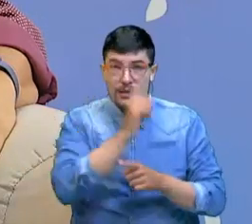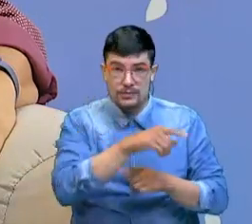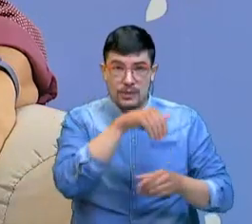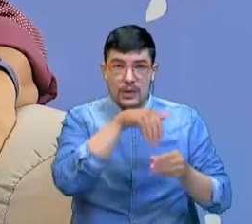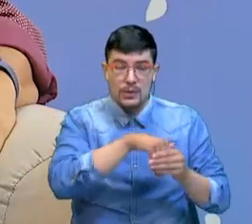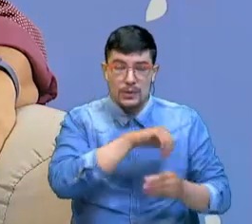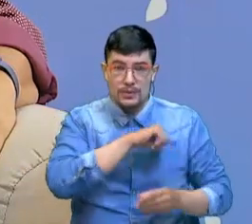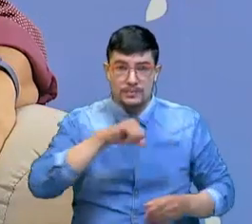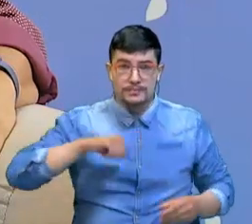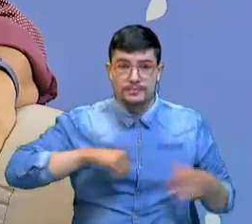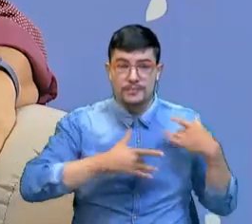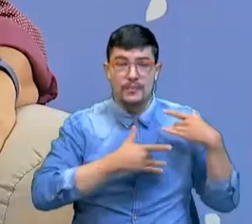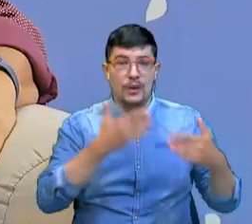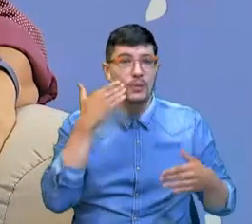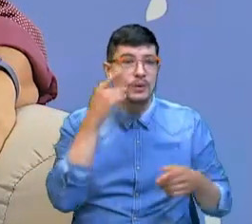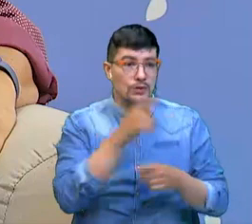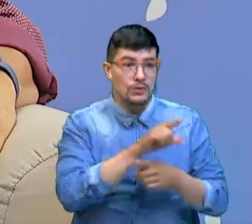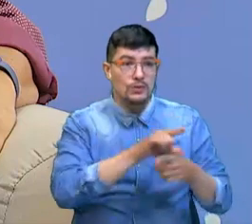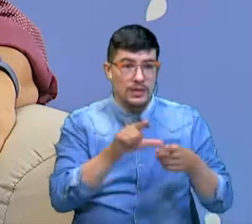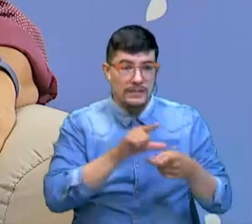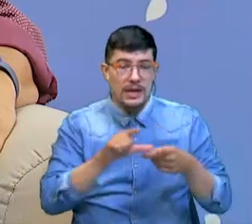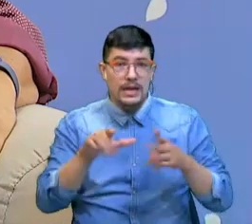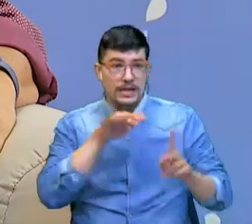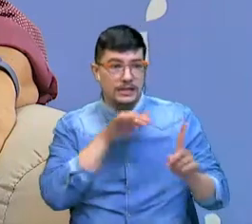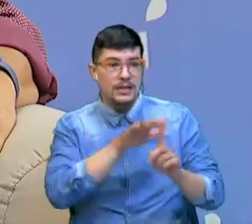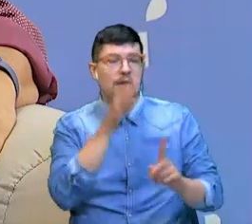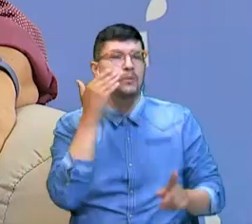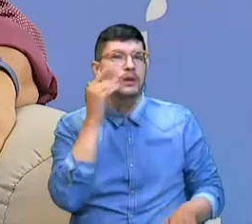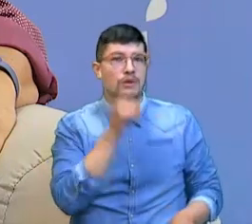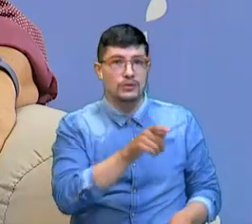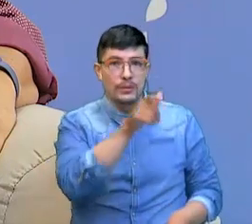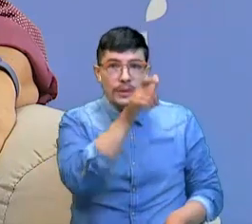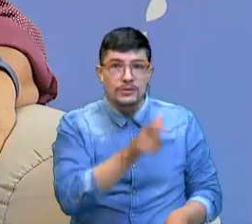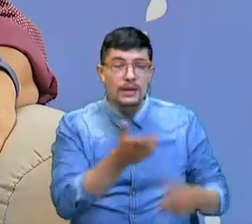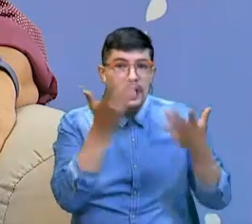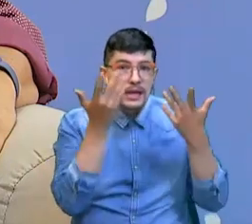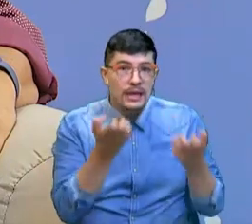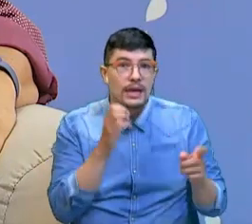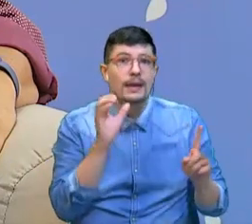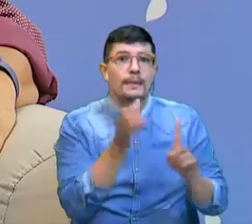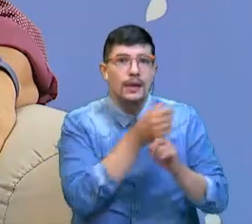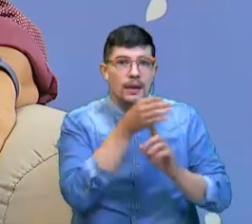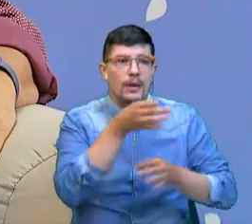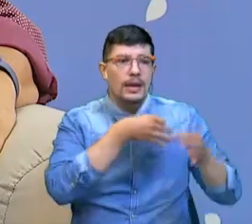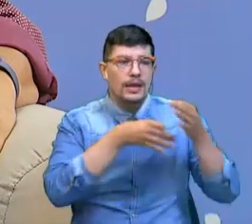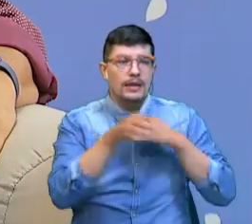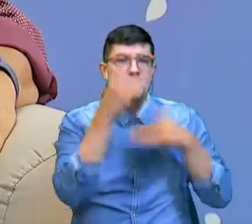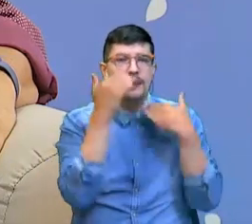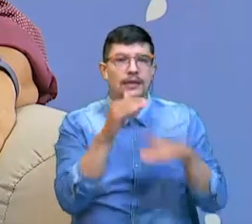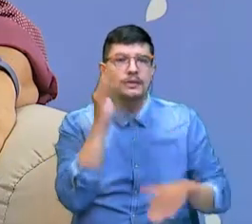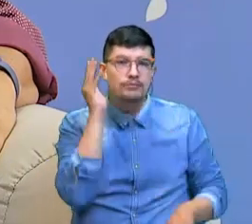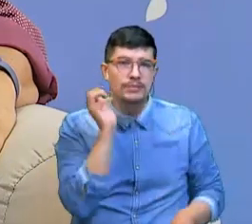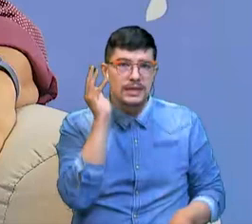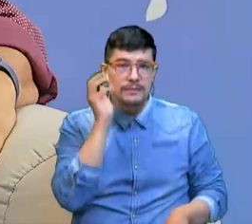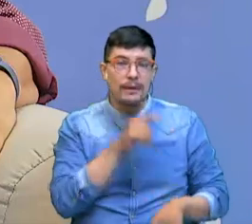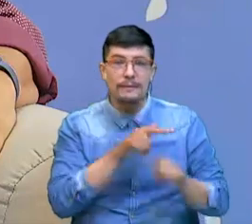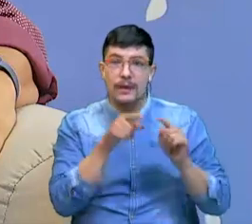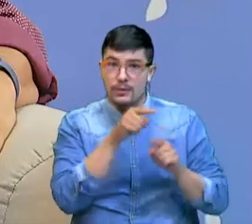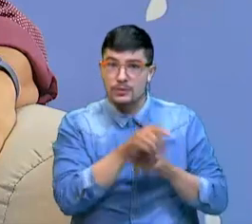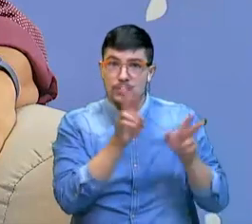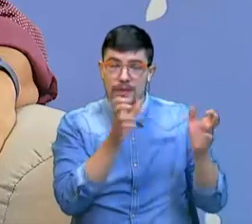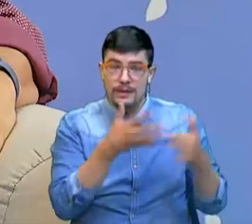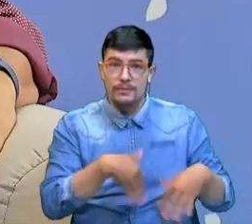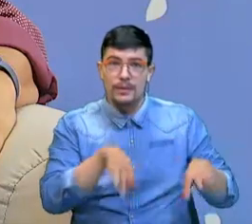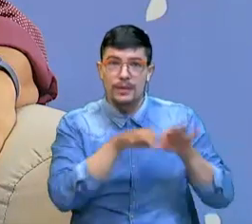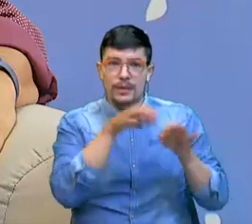ahorro individual con solidaridad, las semanas tienen incidencia cuando la persona pretende lograr una garantía de pensión mínima. Aquí sí es fundamental